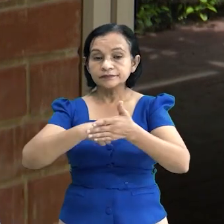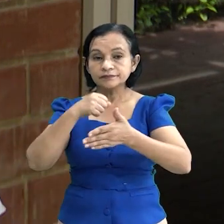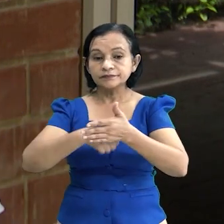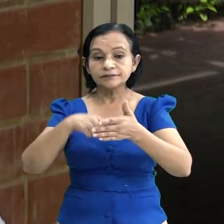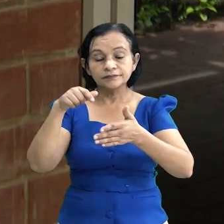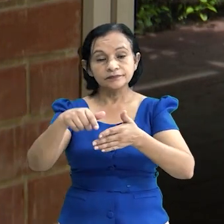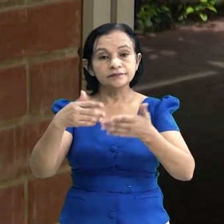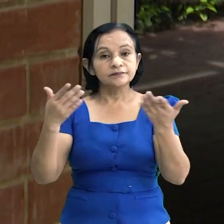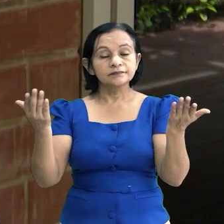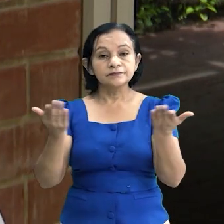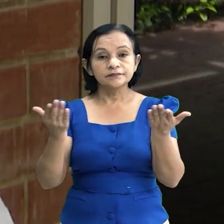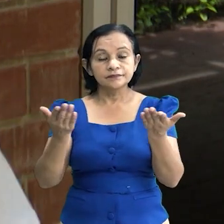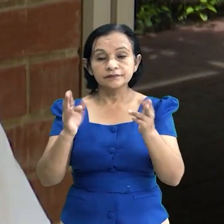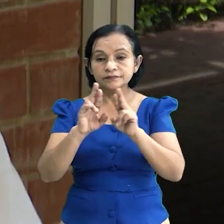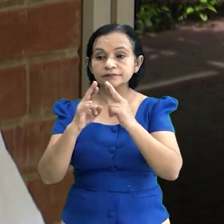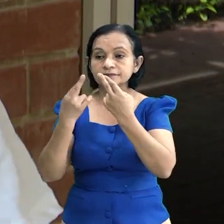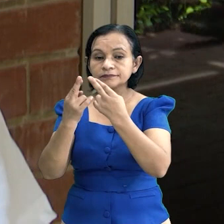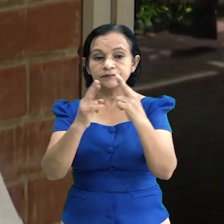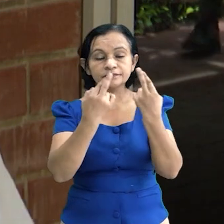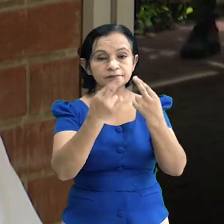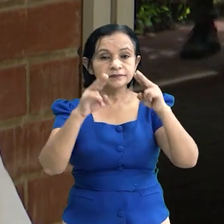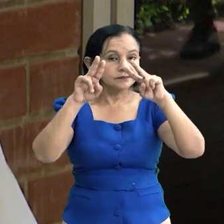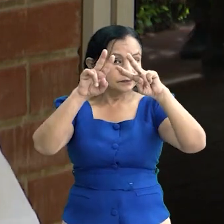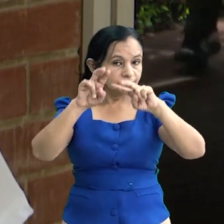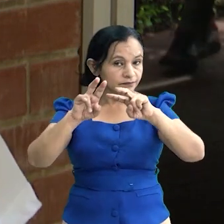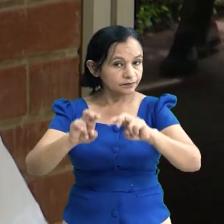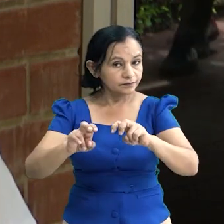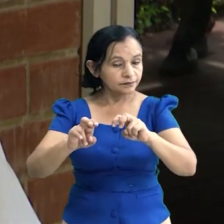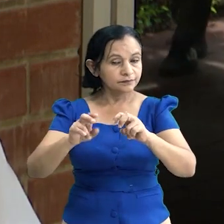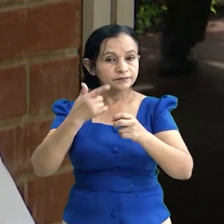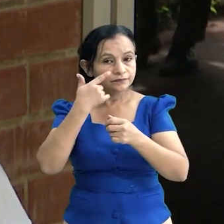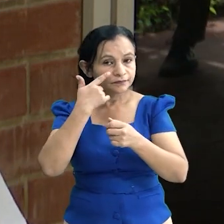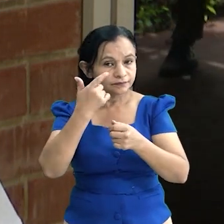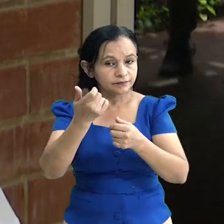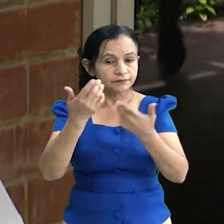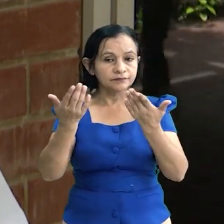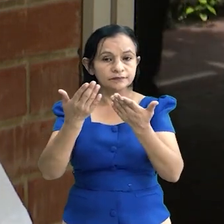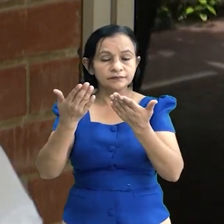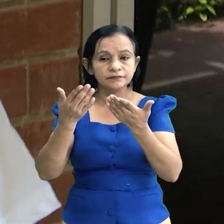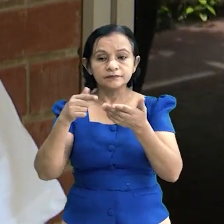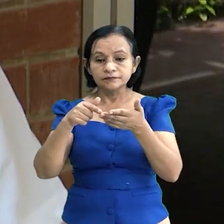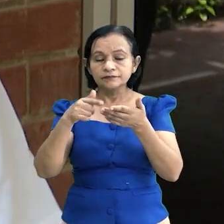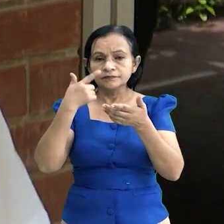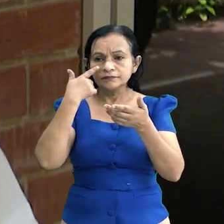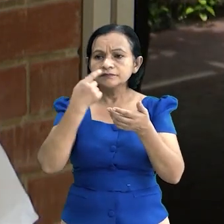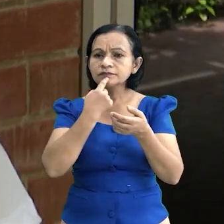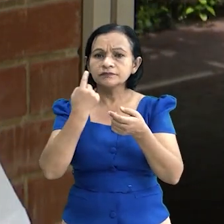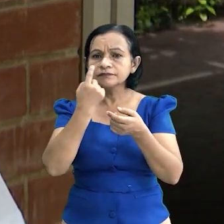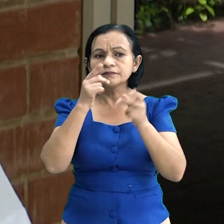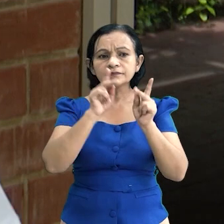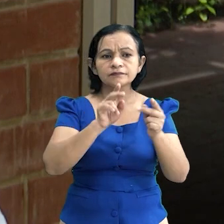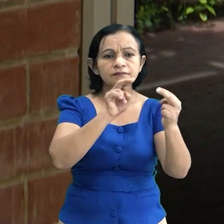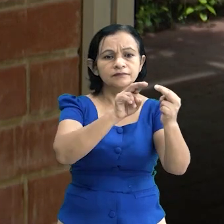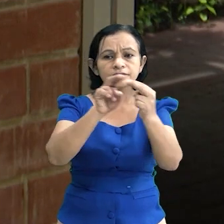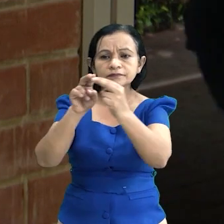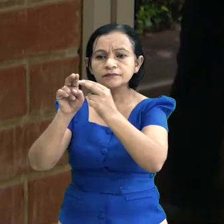este tipo de reuniones que tenemos evaluativas es conocernos como técnico de enlace, conocer quiénes son las personas